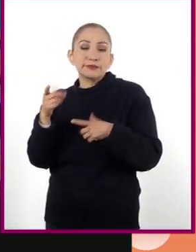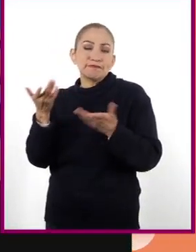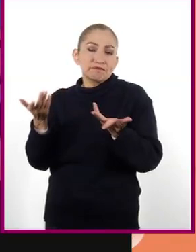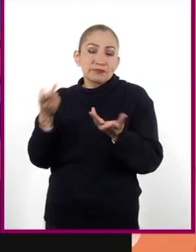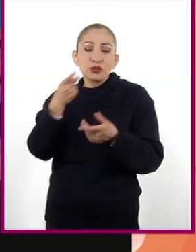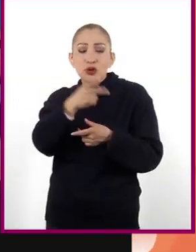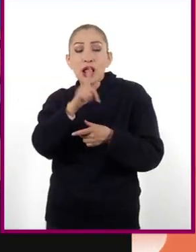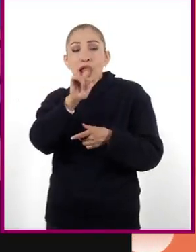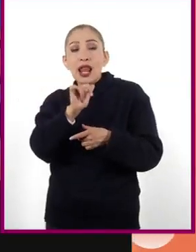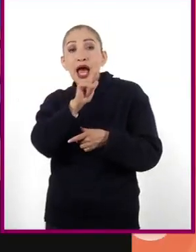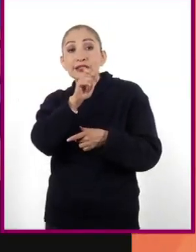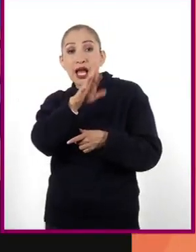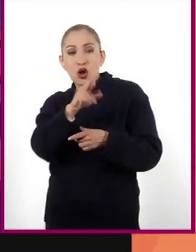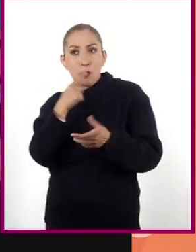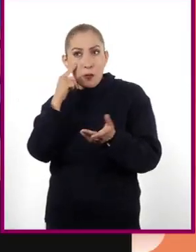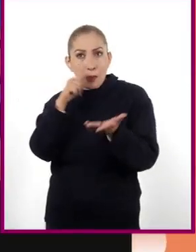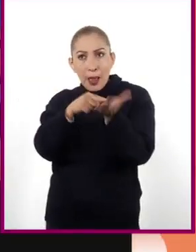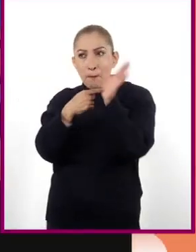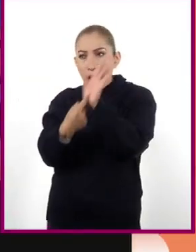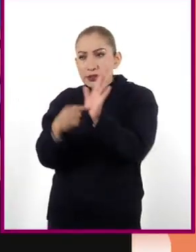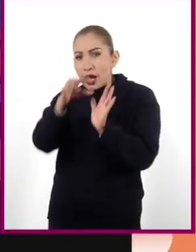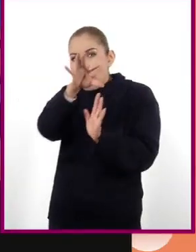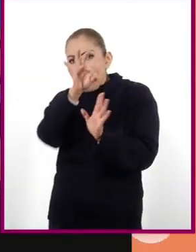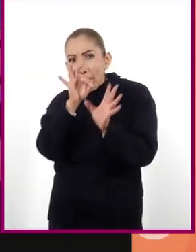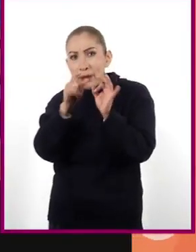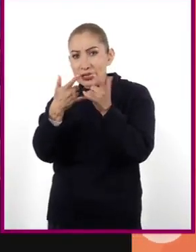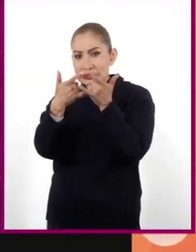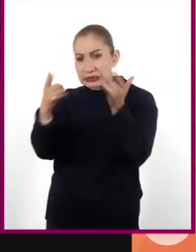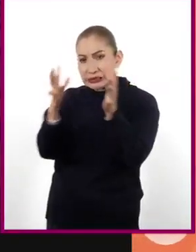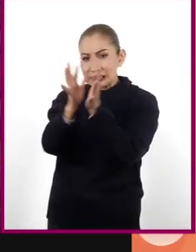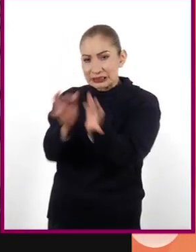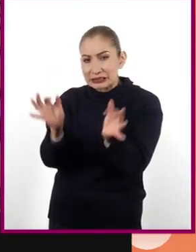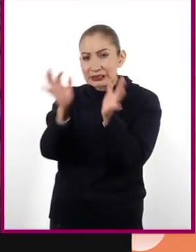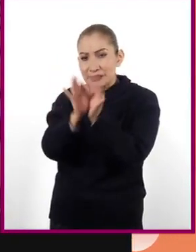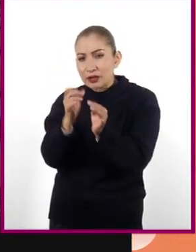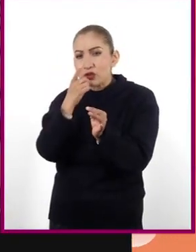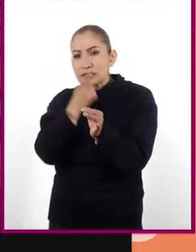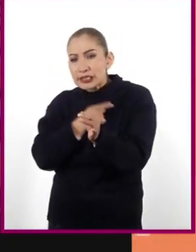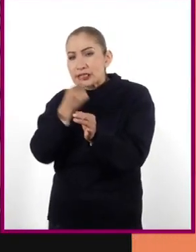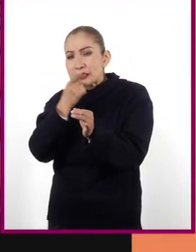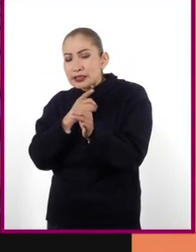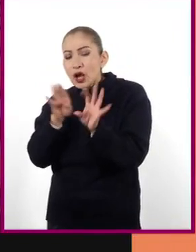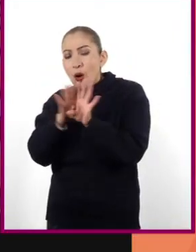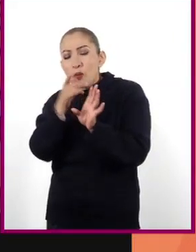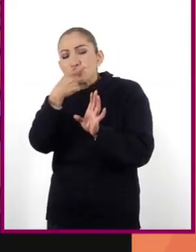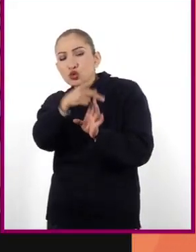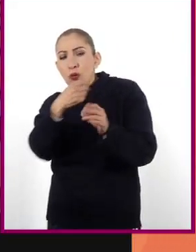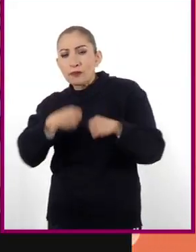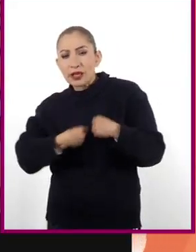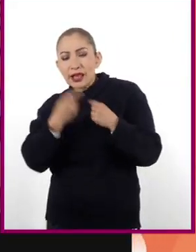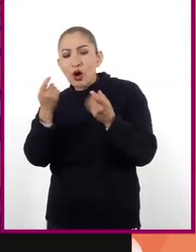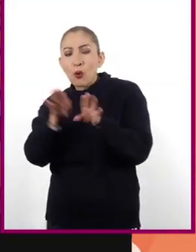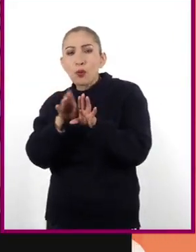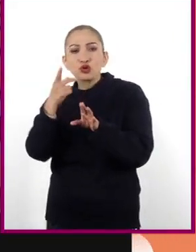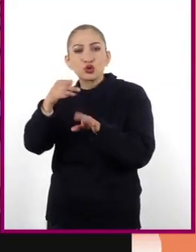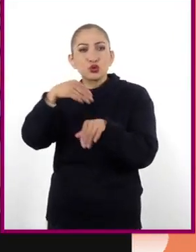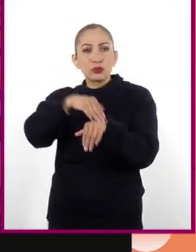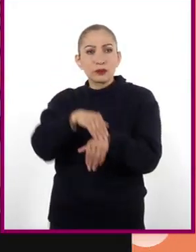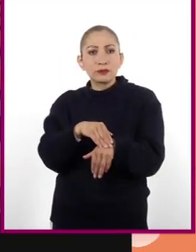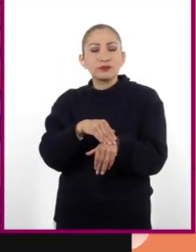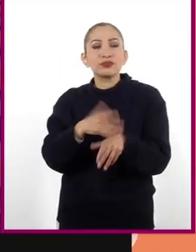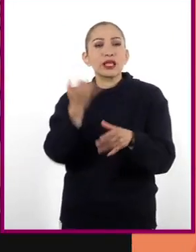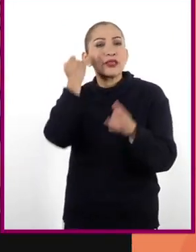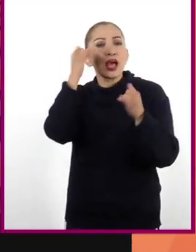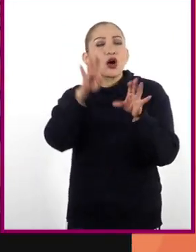alguna forma Lázaro es un retratista, porque como es el que cuenta la historia y nos va narrando cómo es cada personaje, pues nos